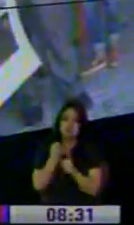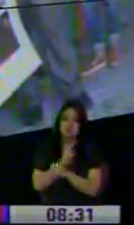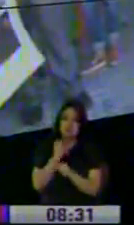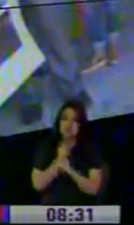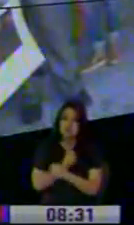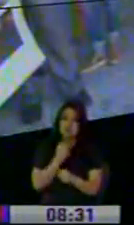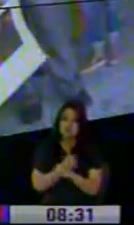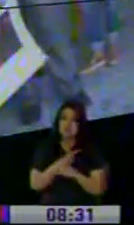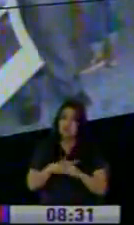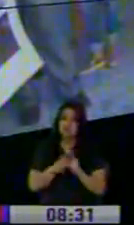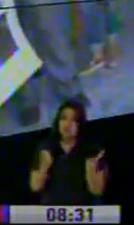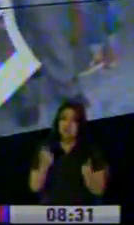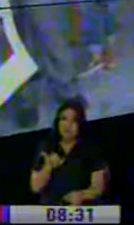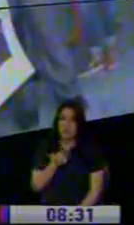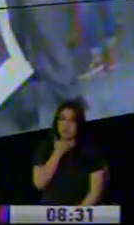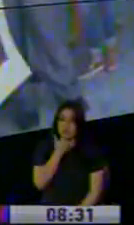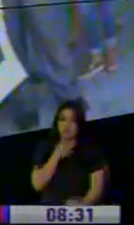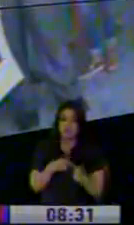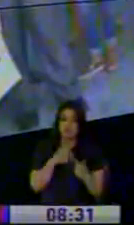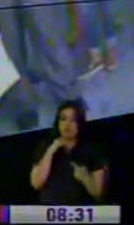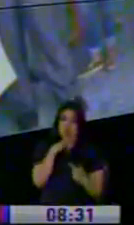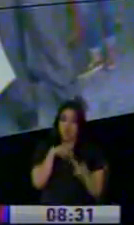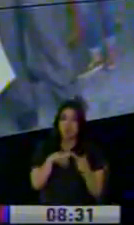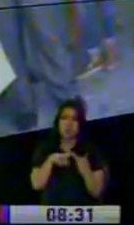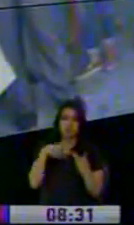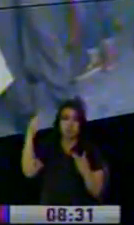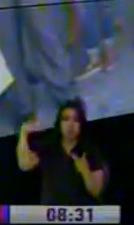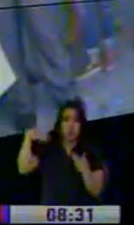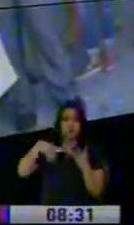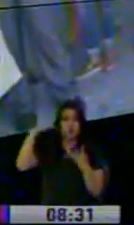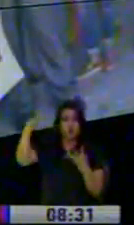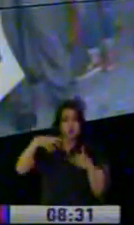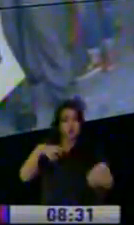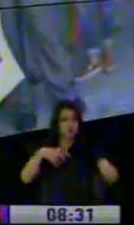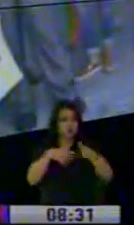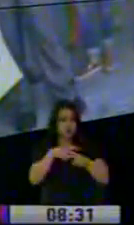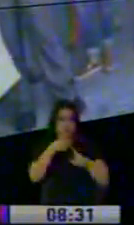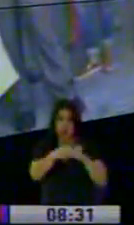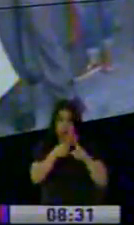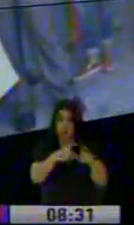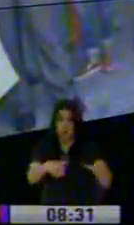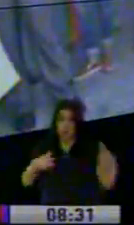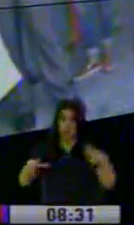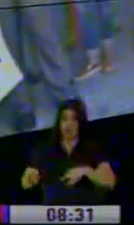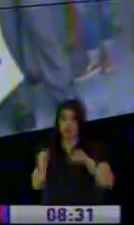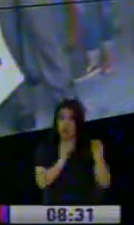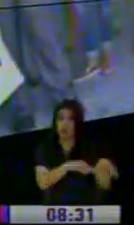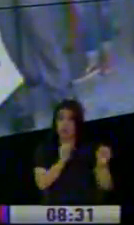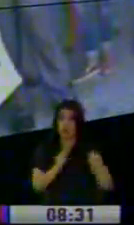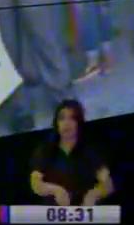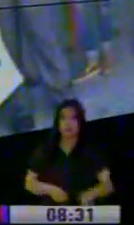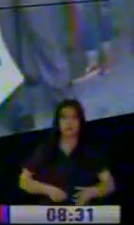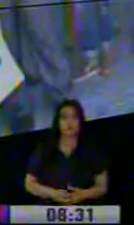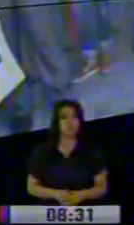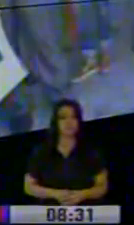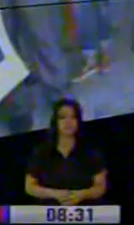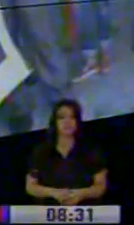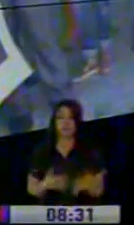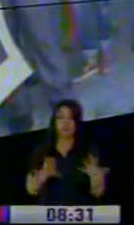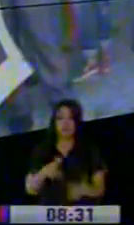condiciones insalubres, Robert, teniendo tremenda estructura para que se los pueda trasladar, Robert. Increíble, realmente